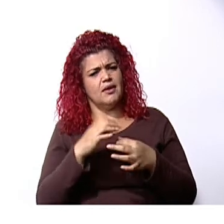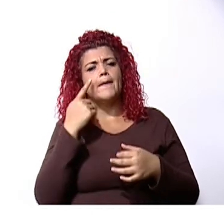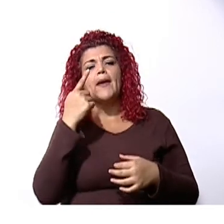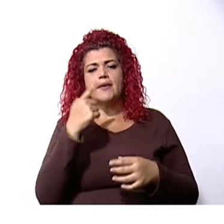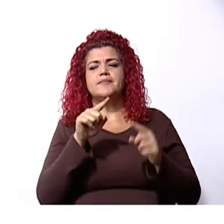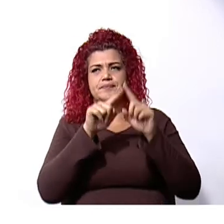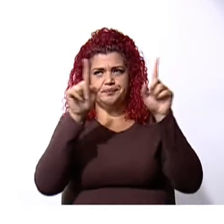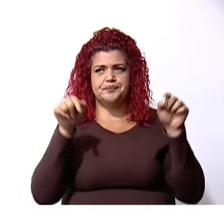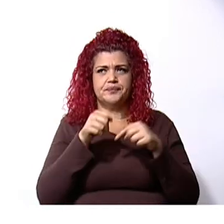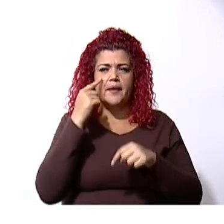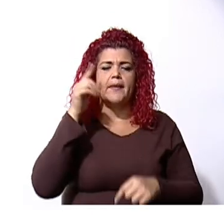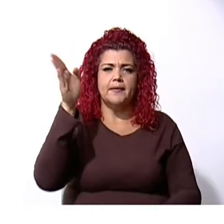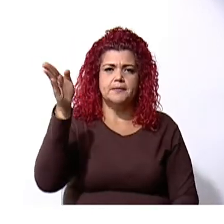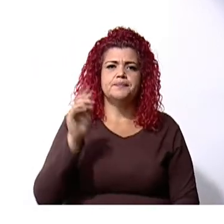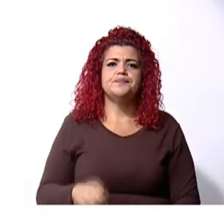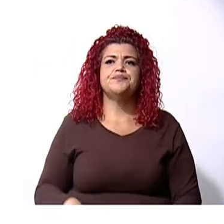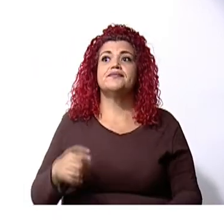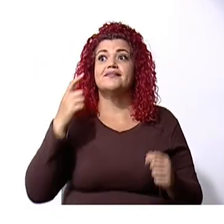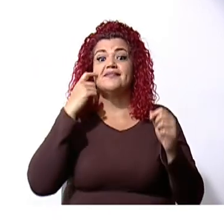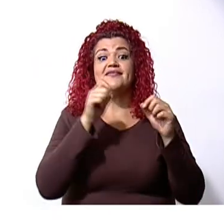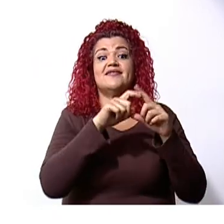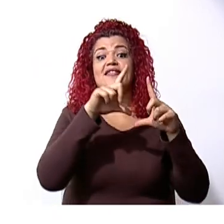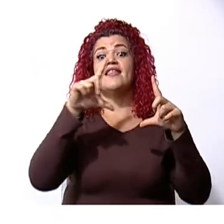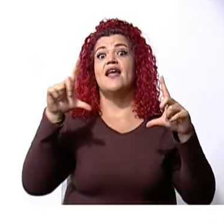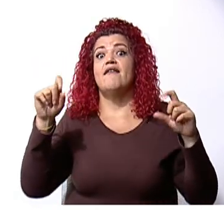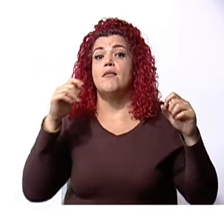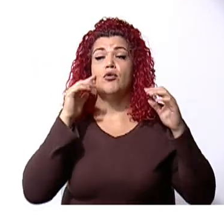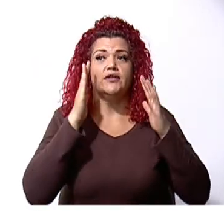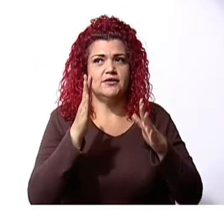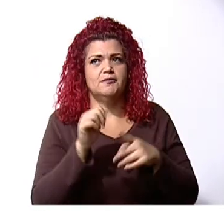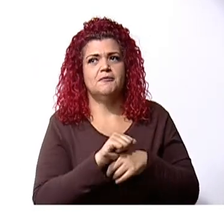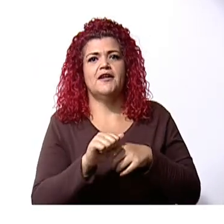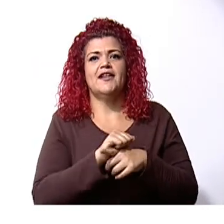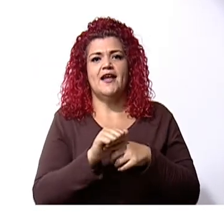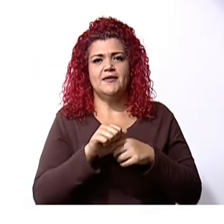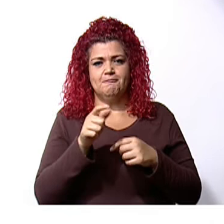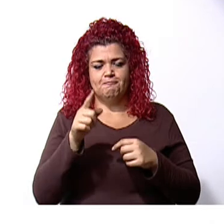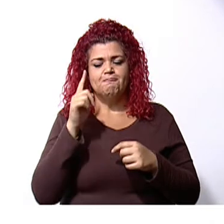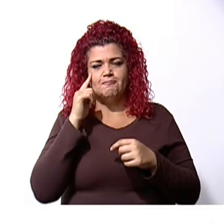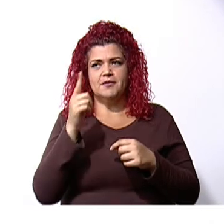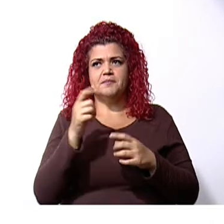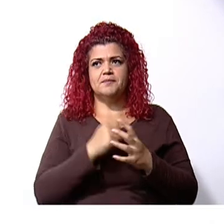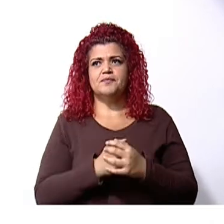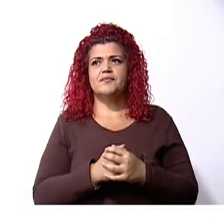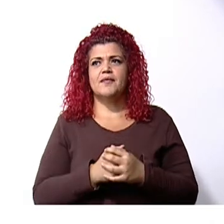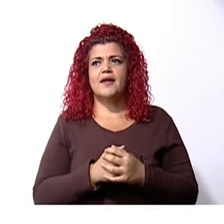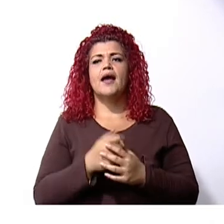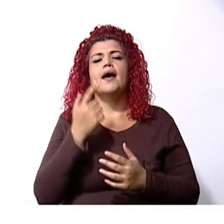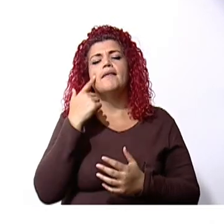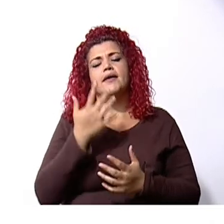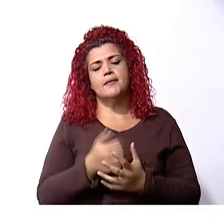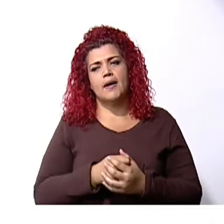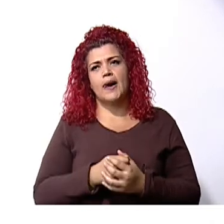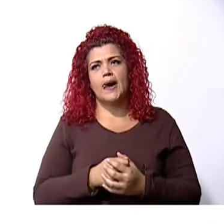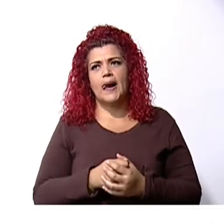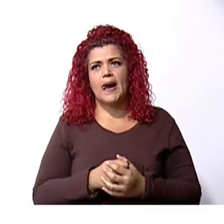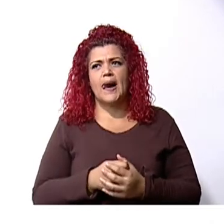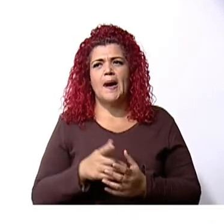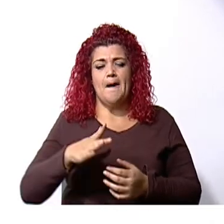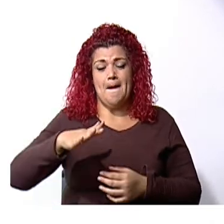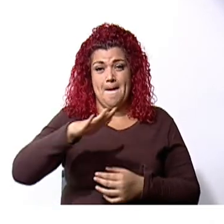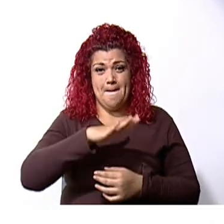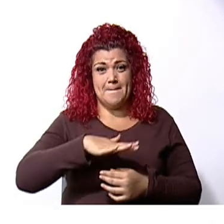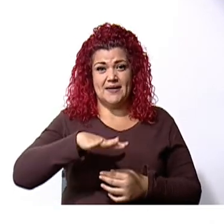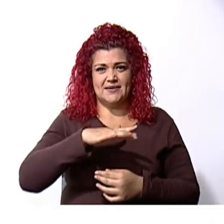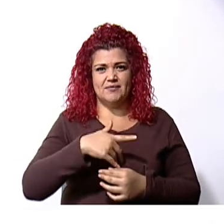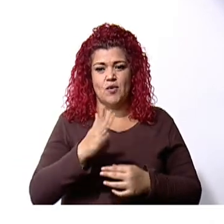Hoy estamos analizando tablas y ustedes están poniendo en práctica sus conocimientos. A ver, vamos a tomar como base